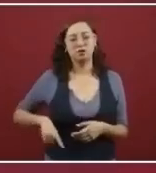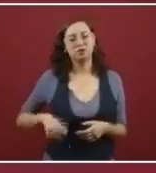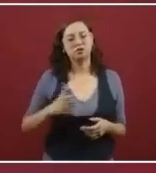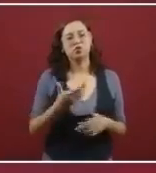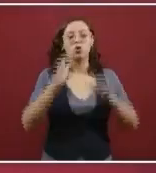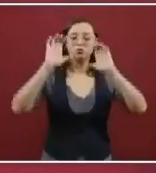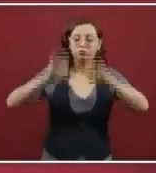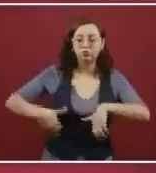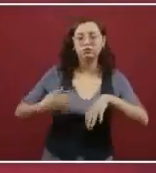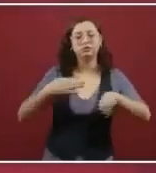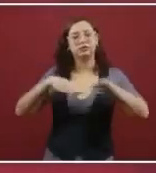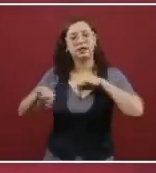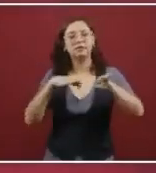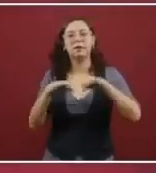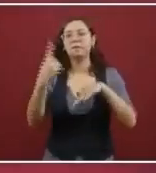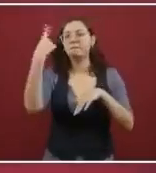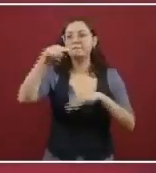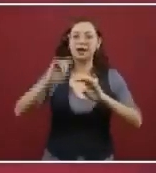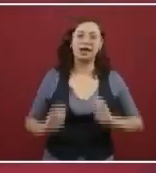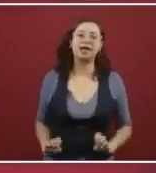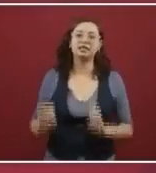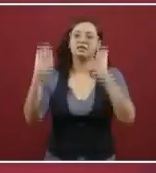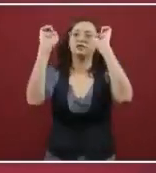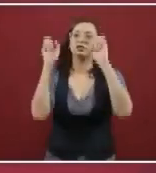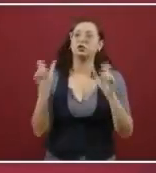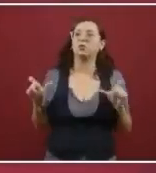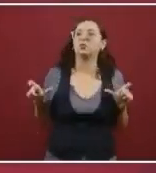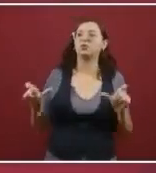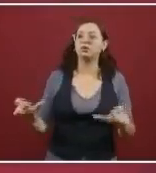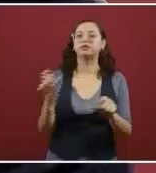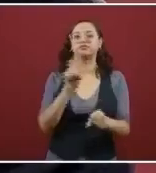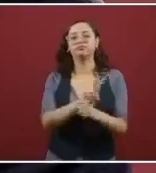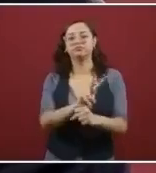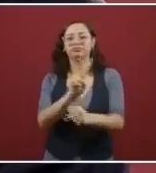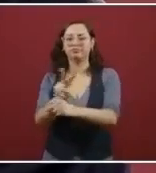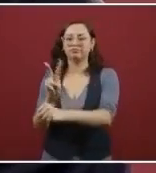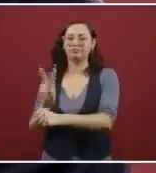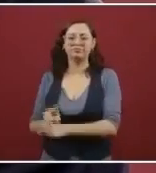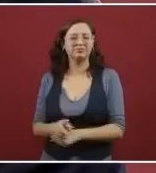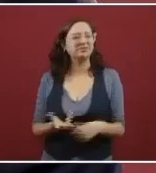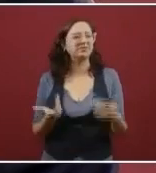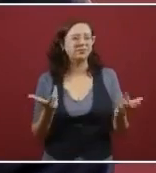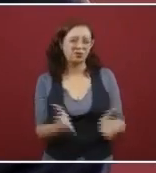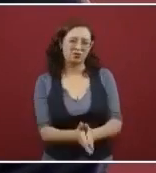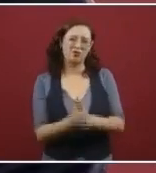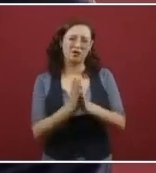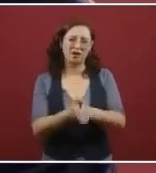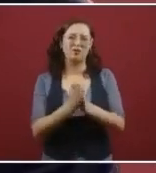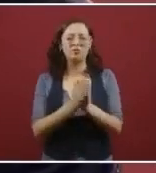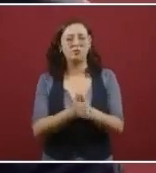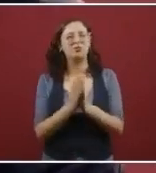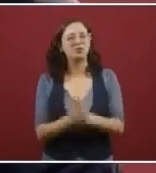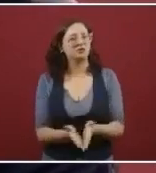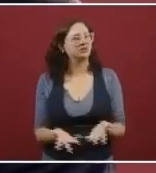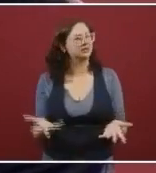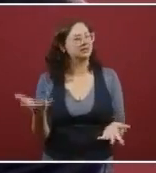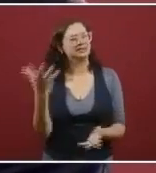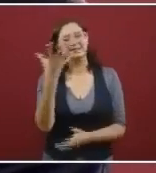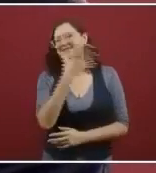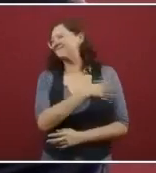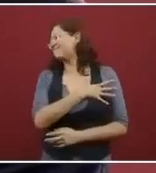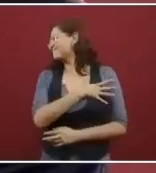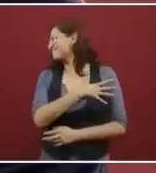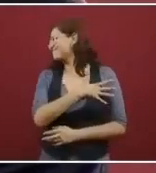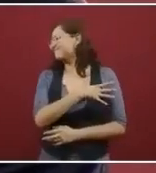gobierno para cuidar sus instalaciones. ¿No les parece eso una aberración?